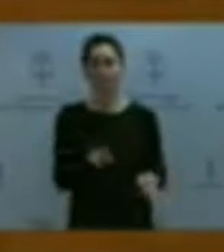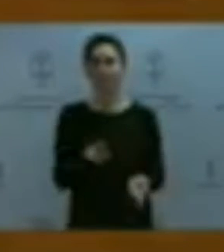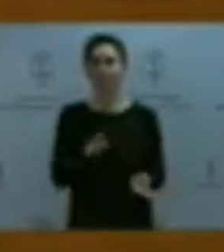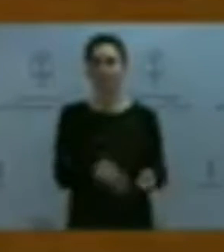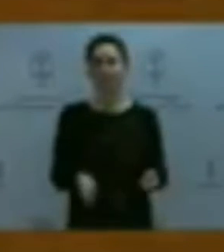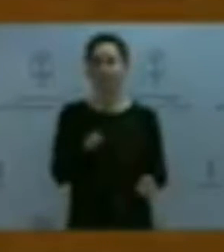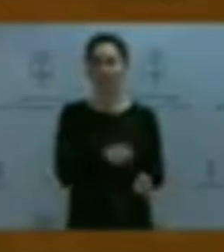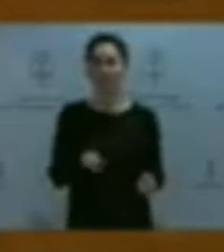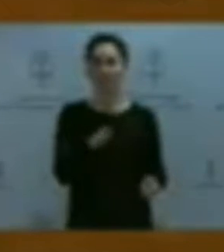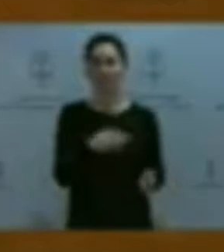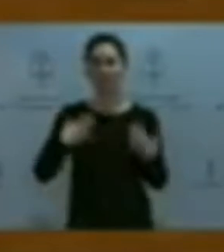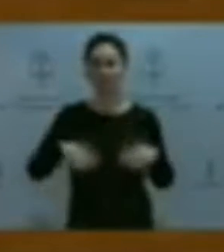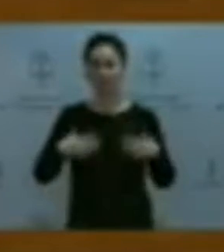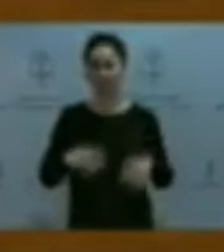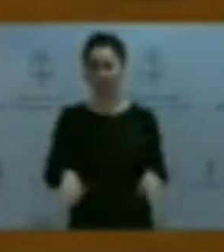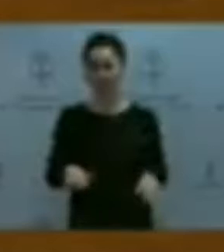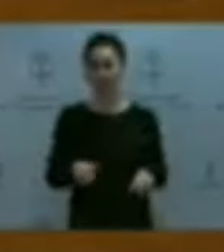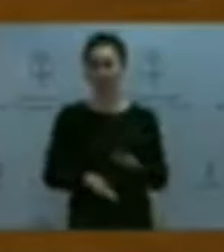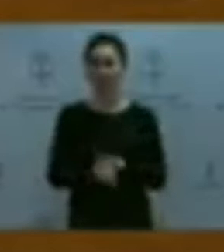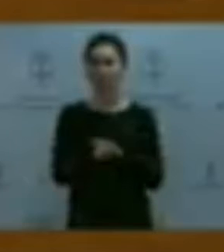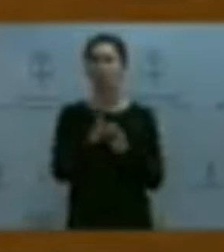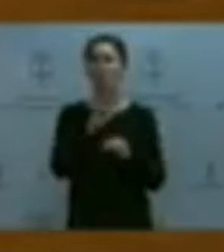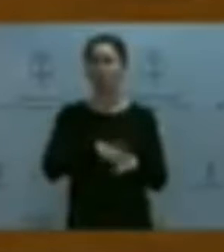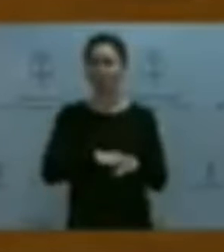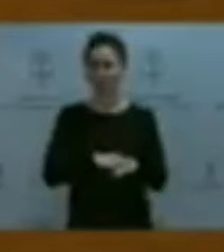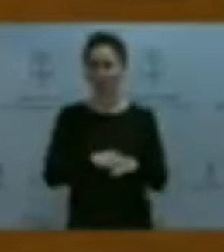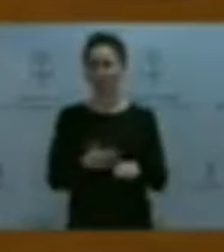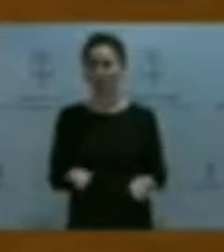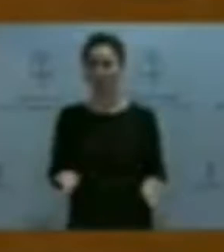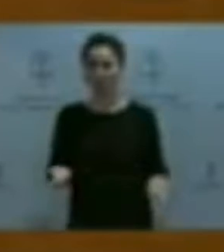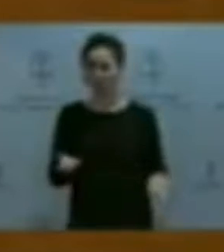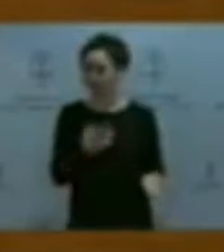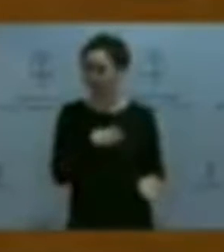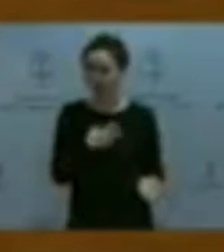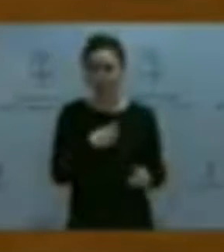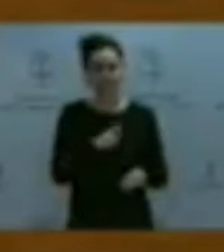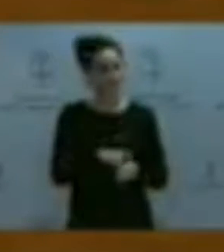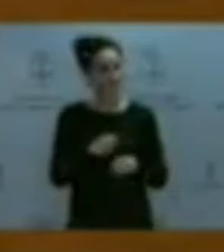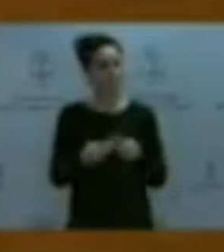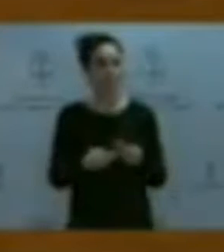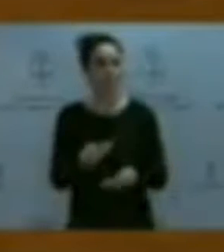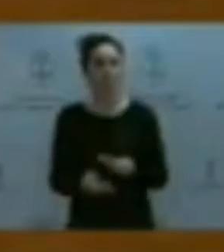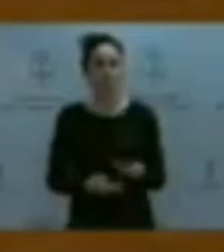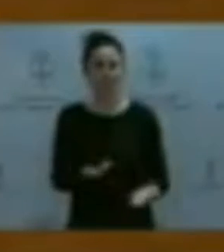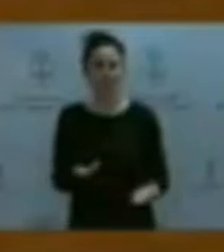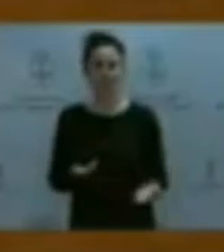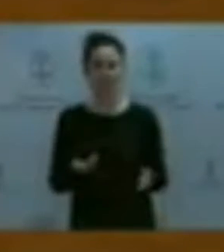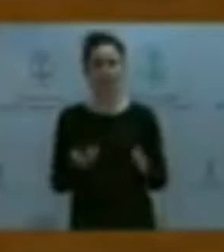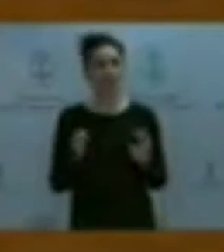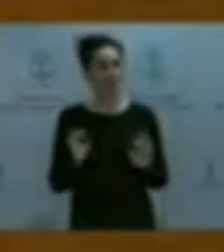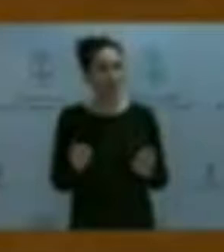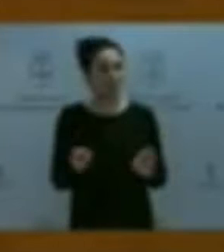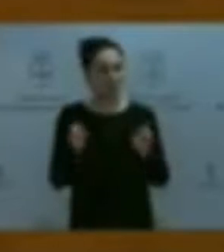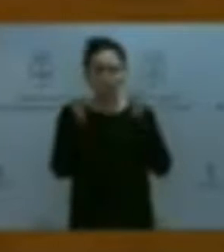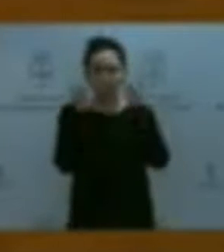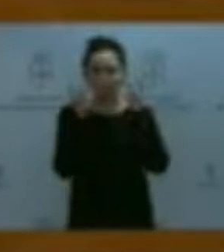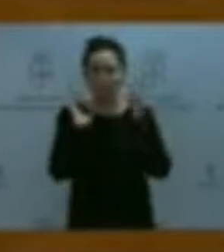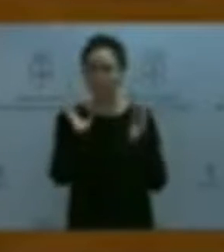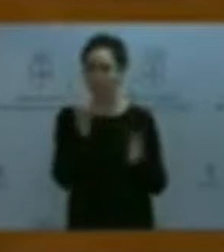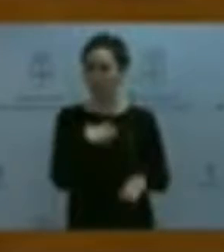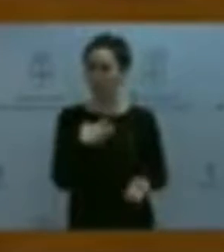dejar pasar, seguir dejando pasando el tiempo con concursos estériles, usted lo sabe mejor que yo, que no llevan a ninguna parte.